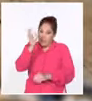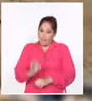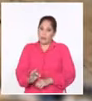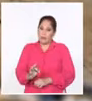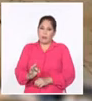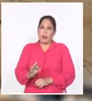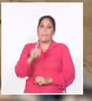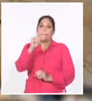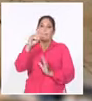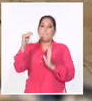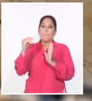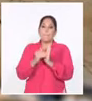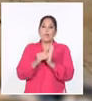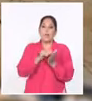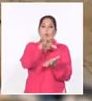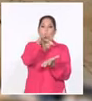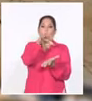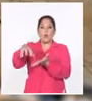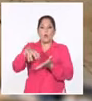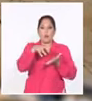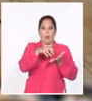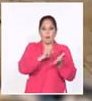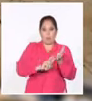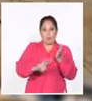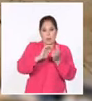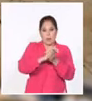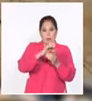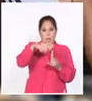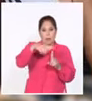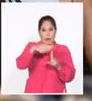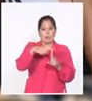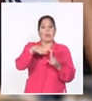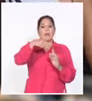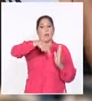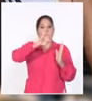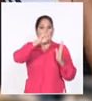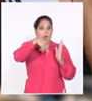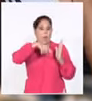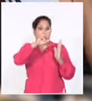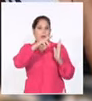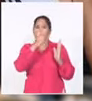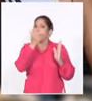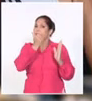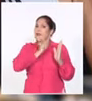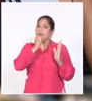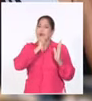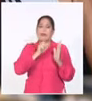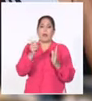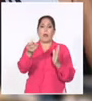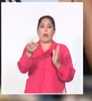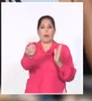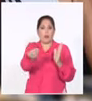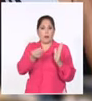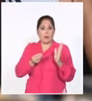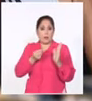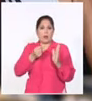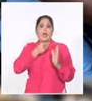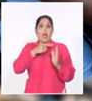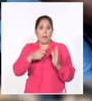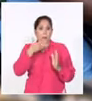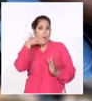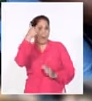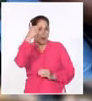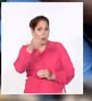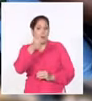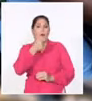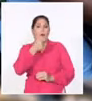1,000 establecimientos en toda la provincia de Matanzas con caja extra, donde las personas acceden a este servicio, y hay muy buenos ejemplos, como es el